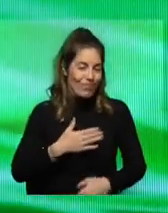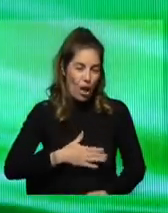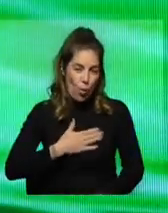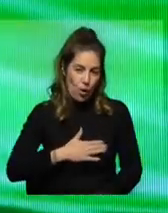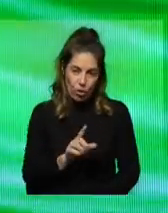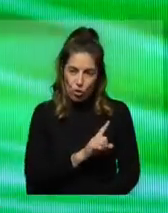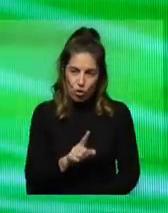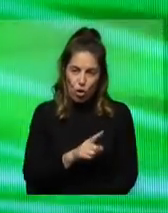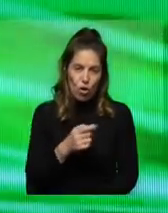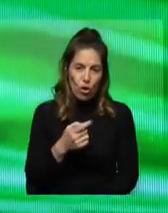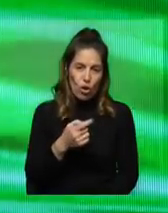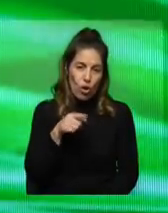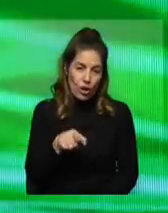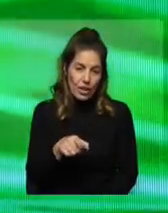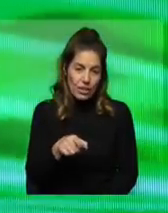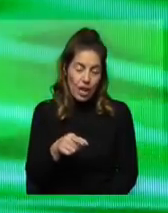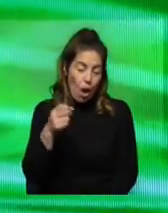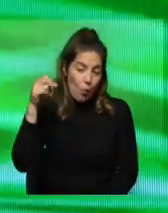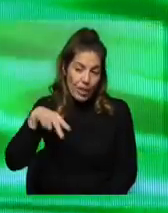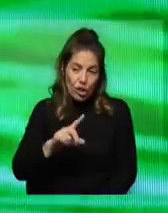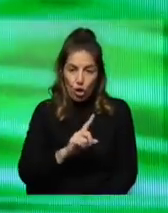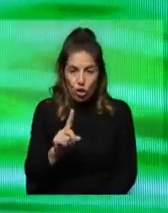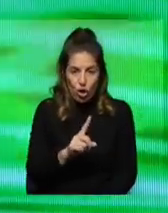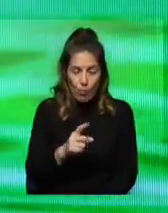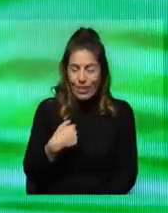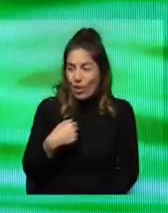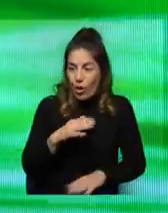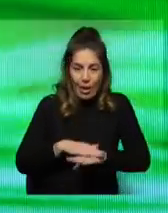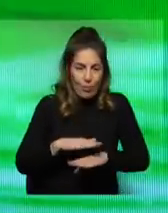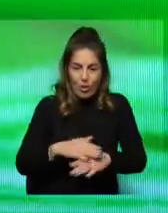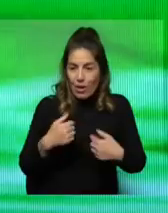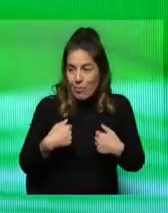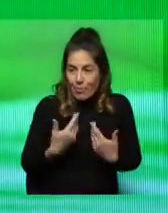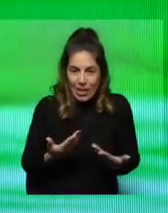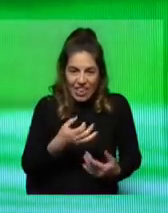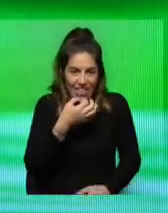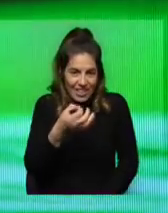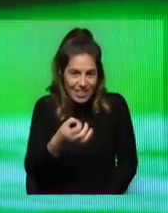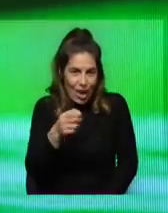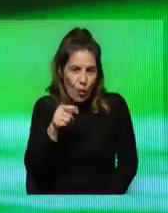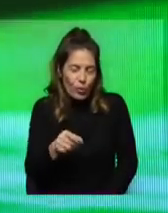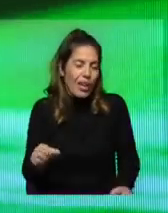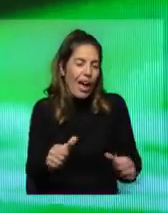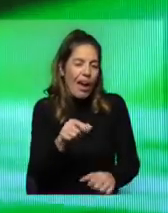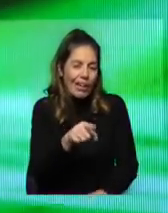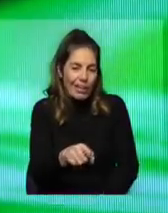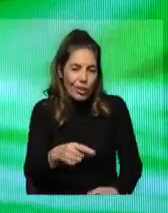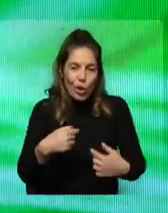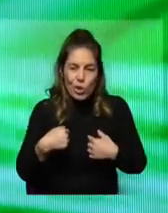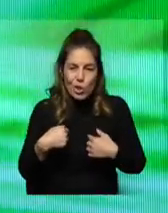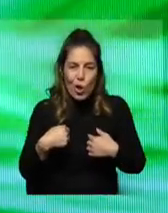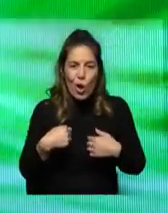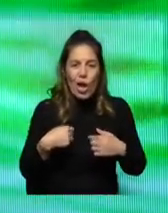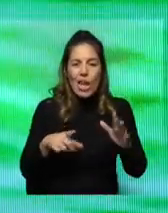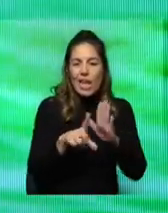no comparto Esa esa posición porque digo sería muy responsable de mi parte decir ah ustedes hagan esto yo elegílo